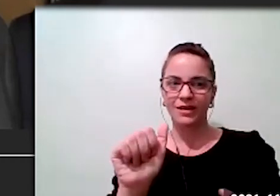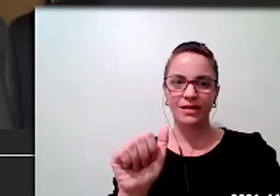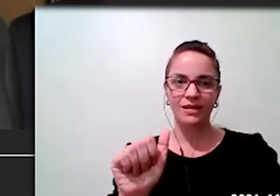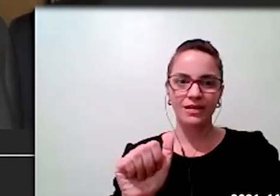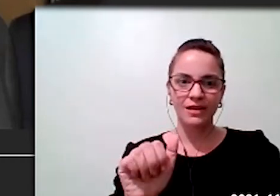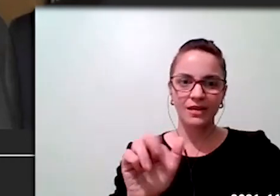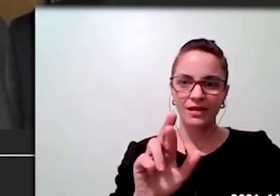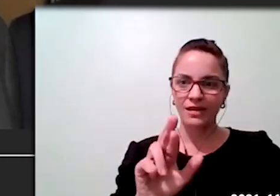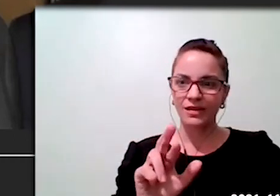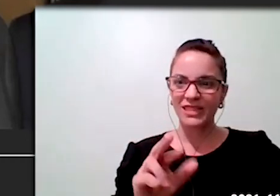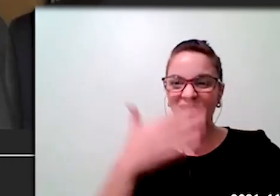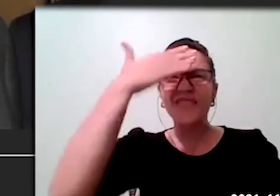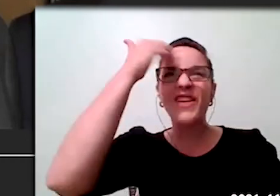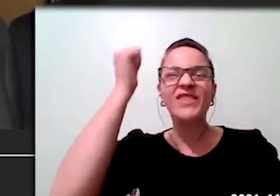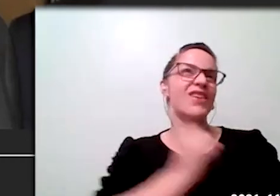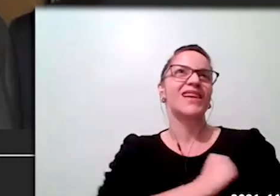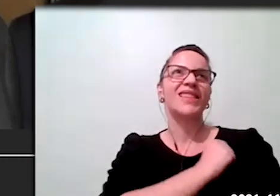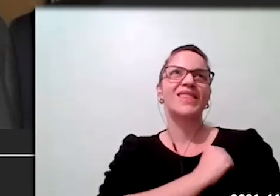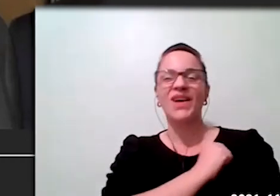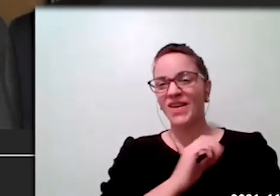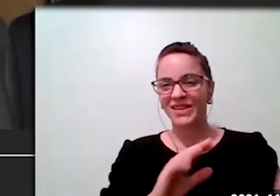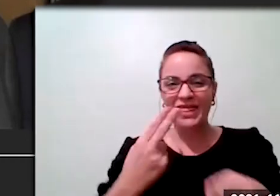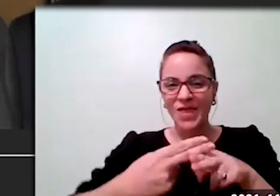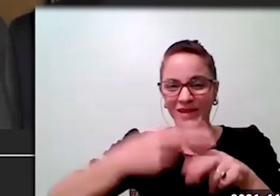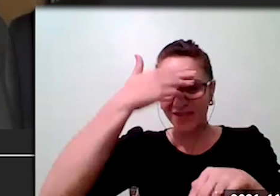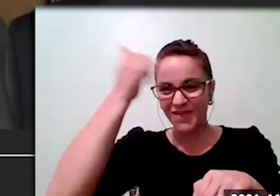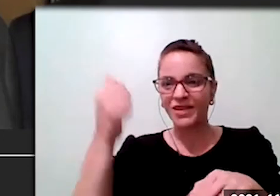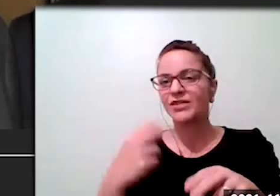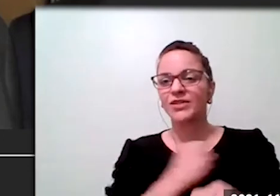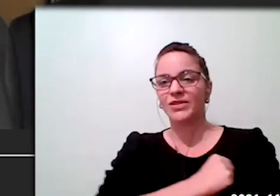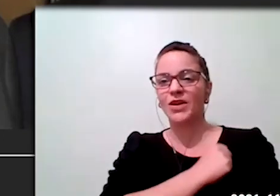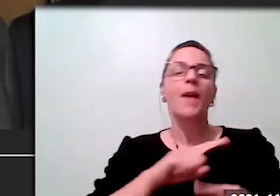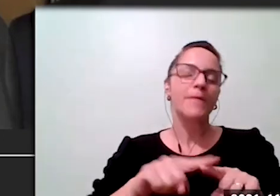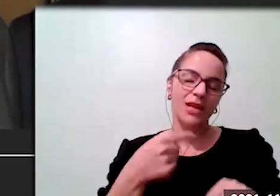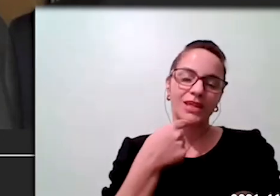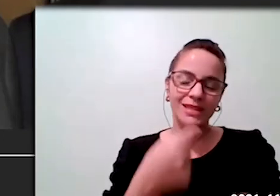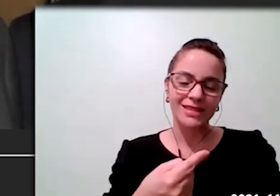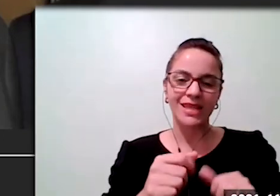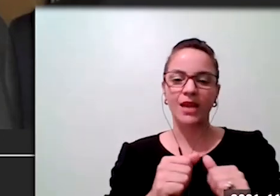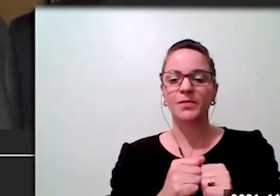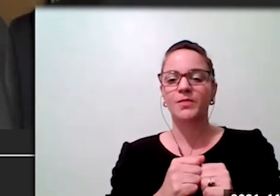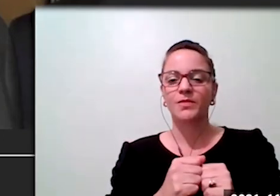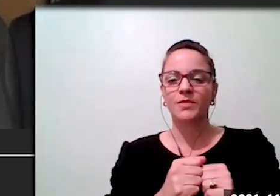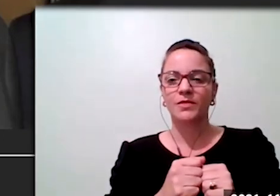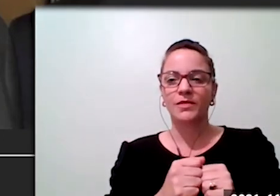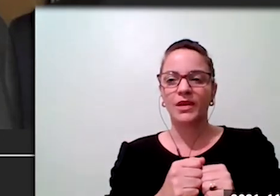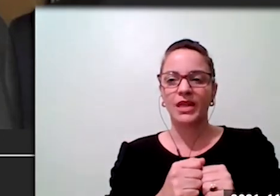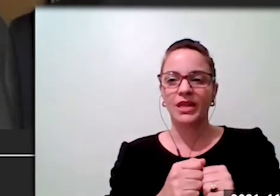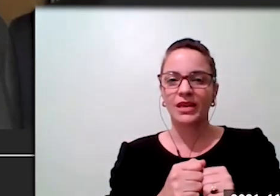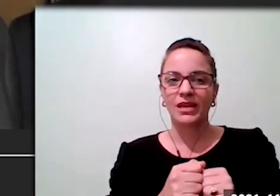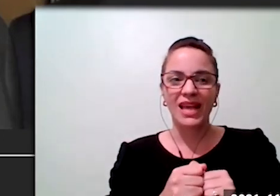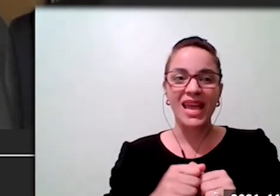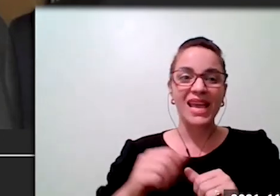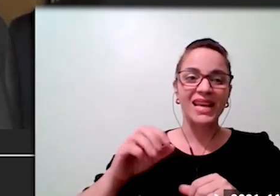ay Dios mío, se me ha ido Carmen Hernández, nos dice lo siguiente: cual centinela en la guerra del